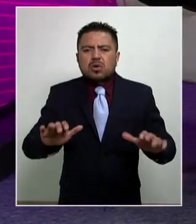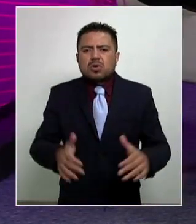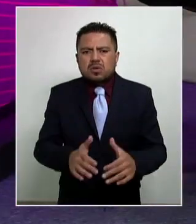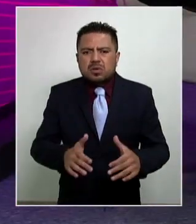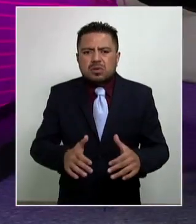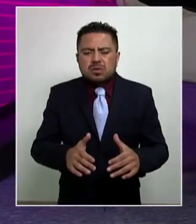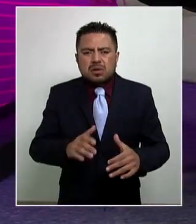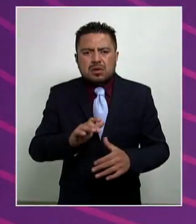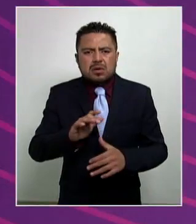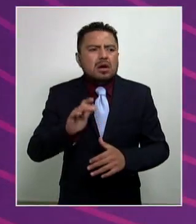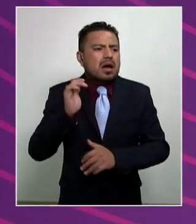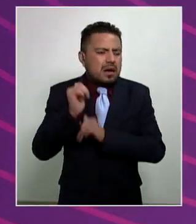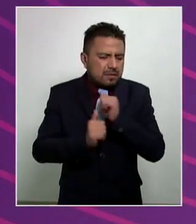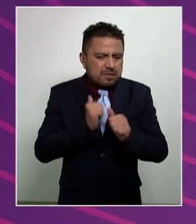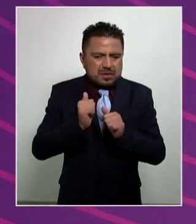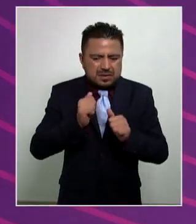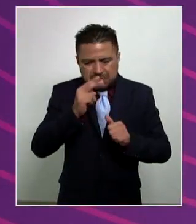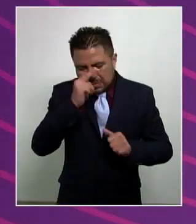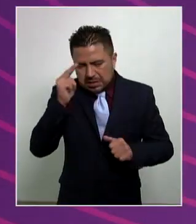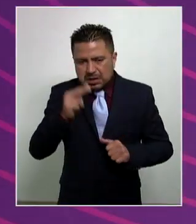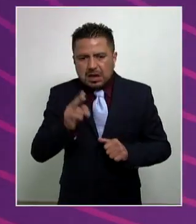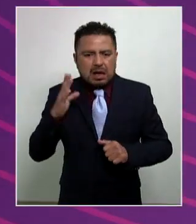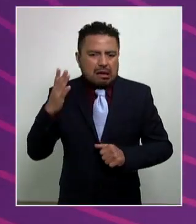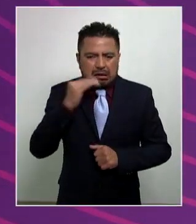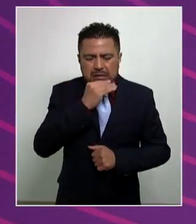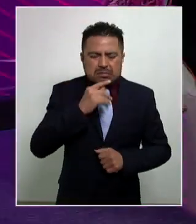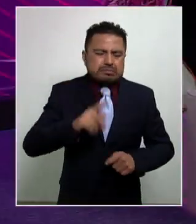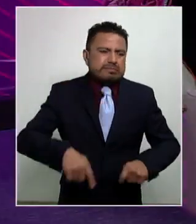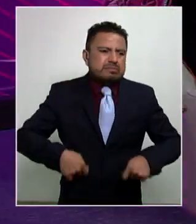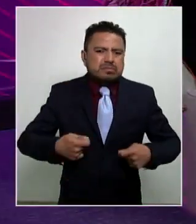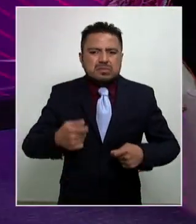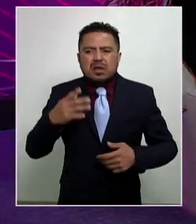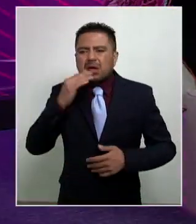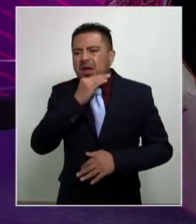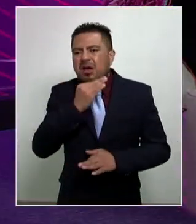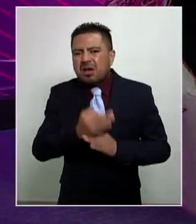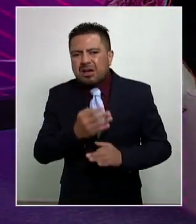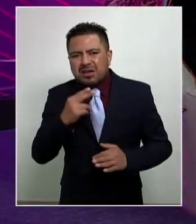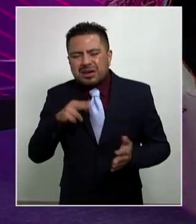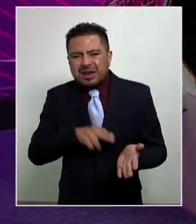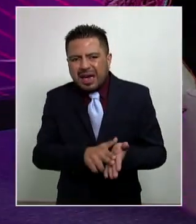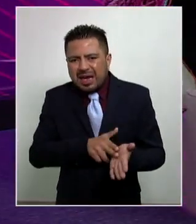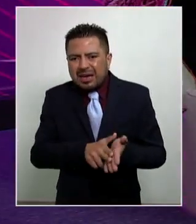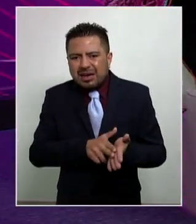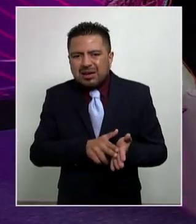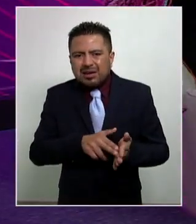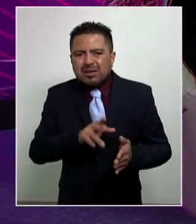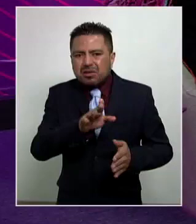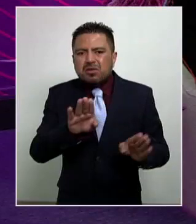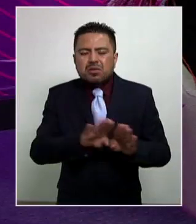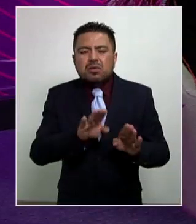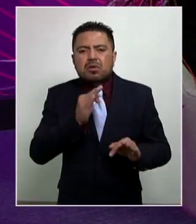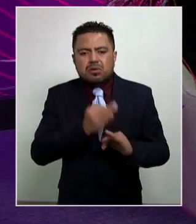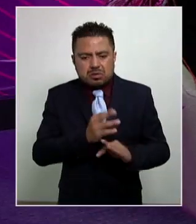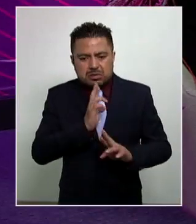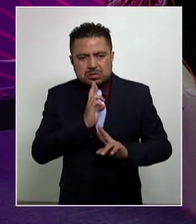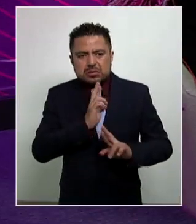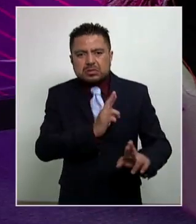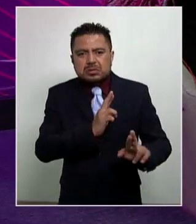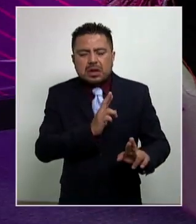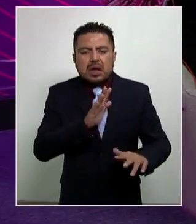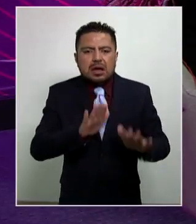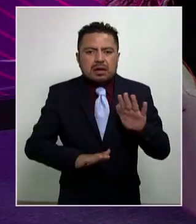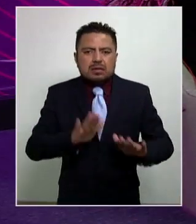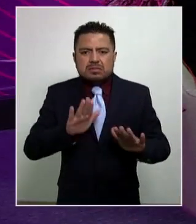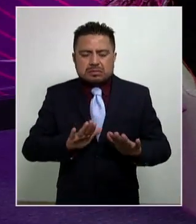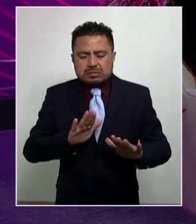comunidades afromexicanas, afrodescendientes, africanos, hablábamos de negros? ¿Dónde te sitúas tú? Y yo sé que esta es una respuesta a